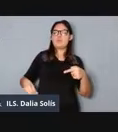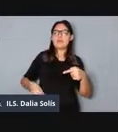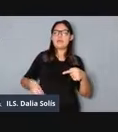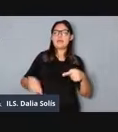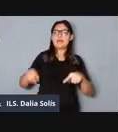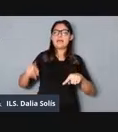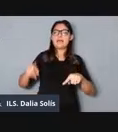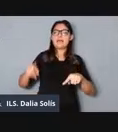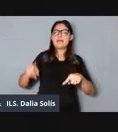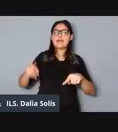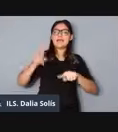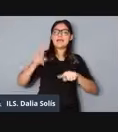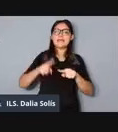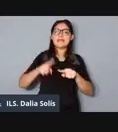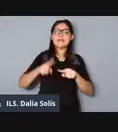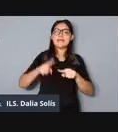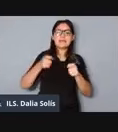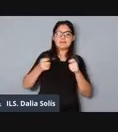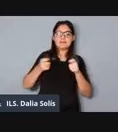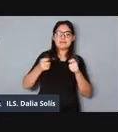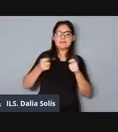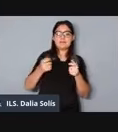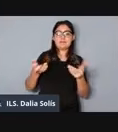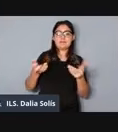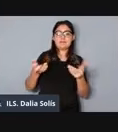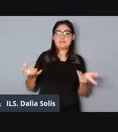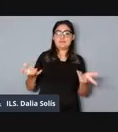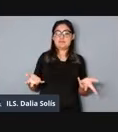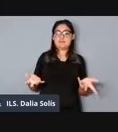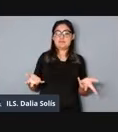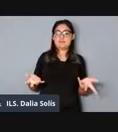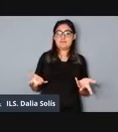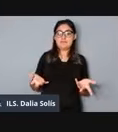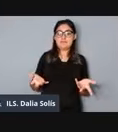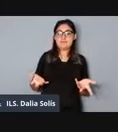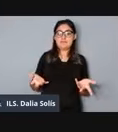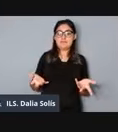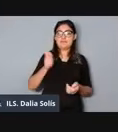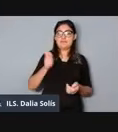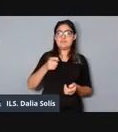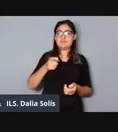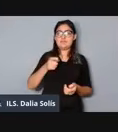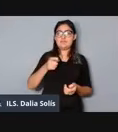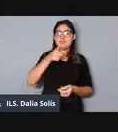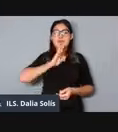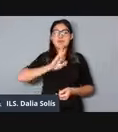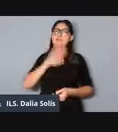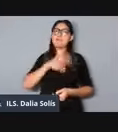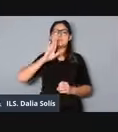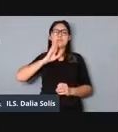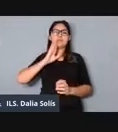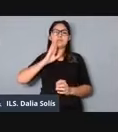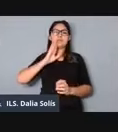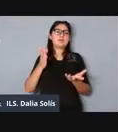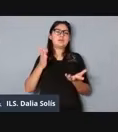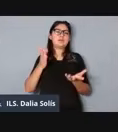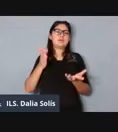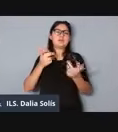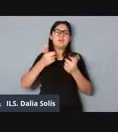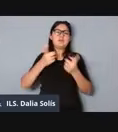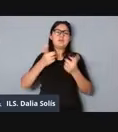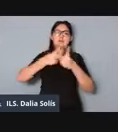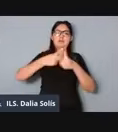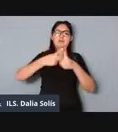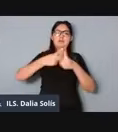ser madres solteras o padres solteros o de ser padres divorciados, madres divorciadas, etcétera, ¿sale? Bueno,